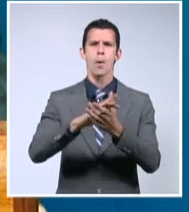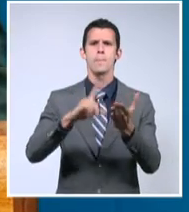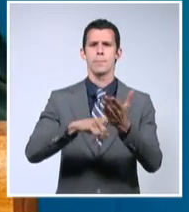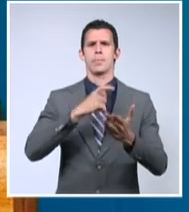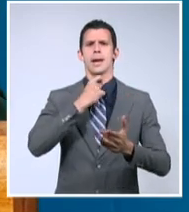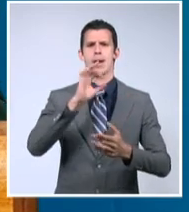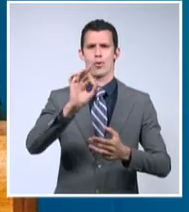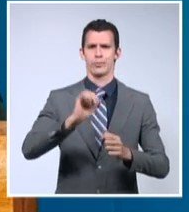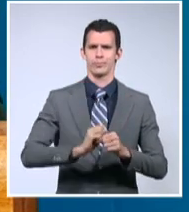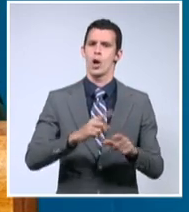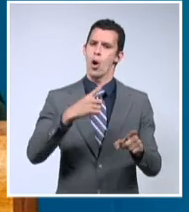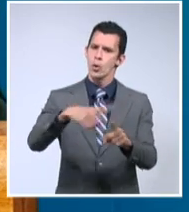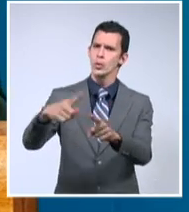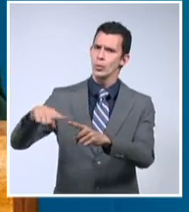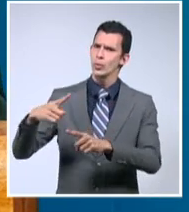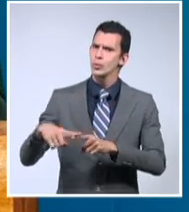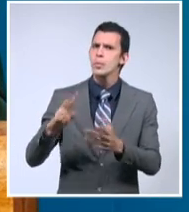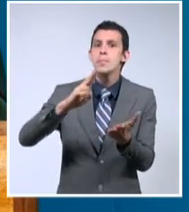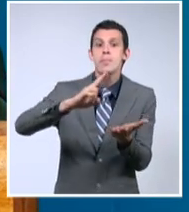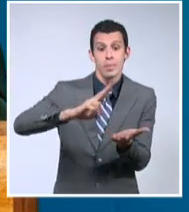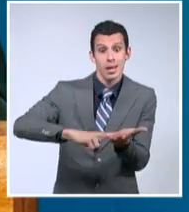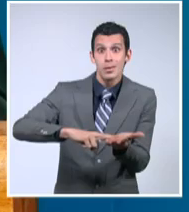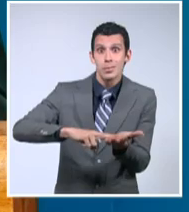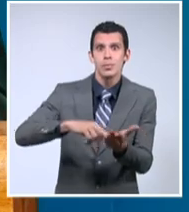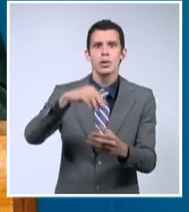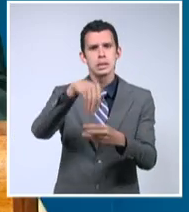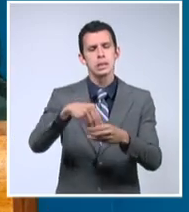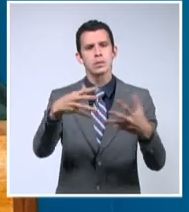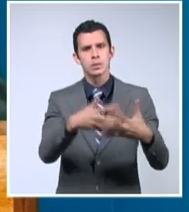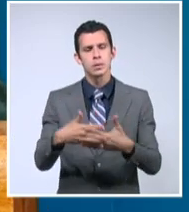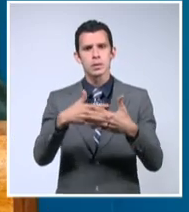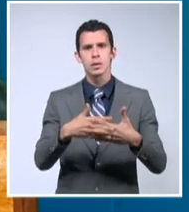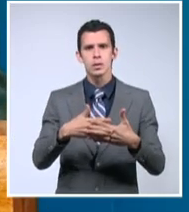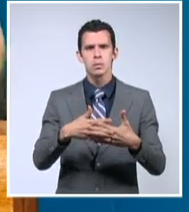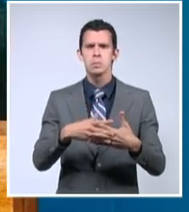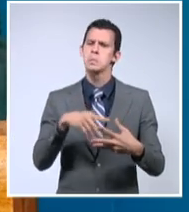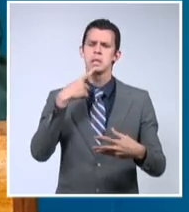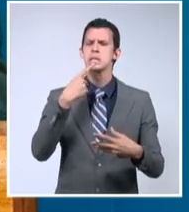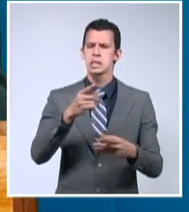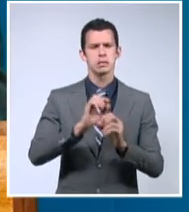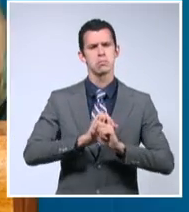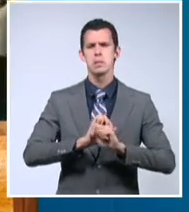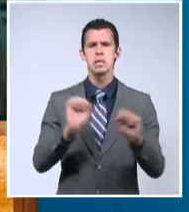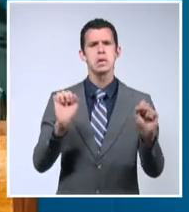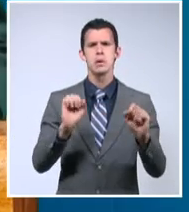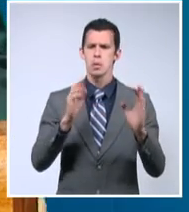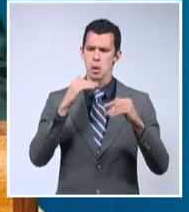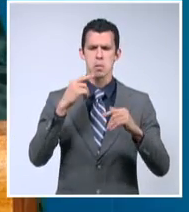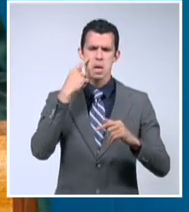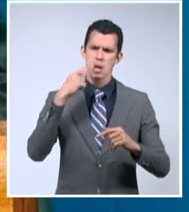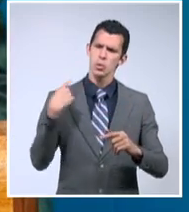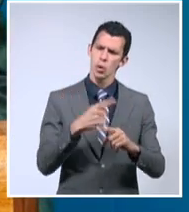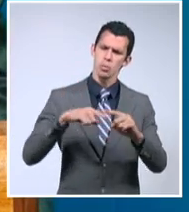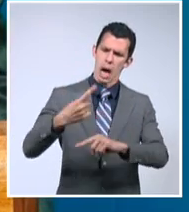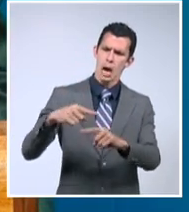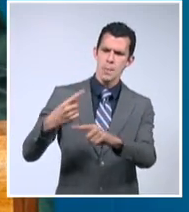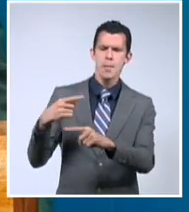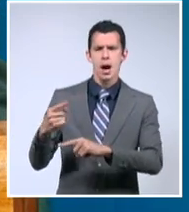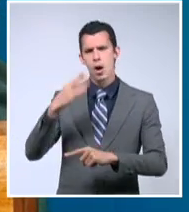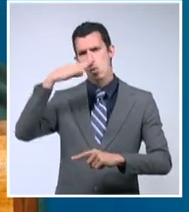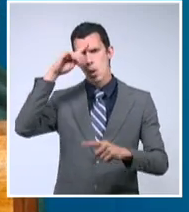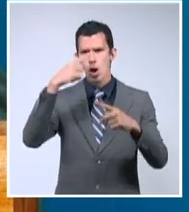departamento a cargo de las relaciones con el hemisferio occidental, incluso la propia Embajada de